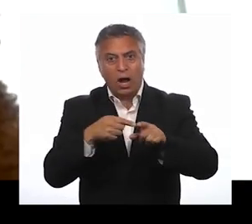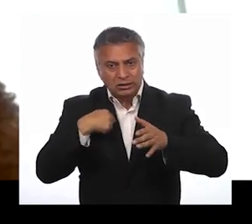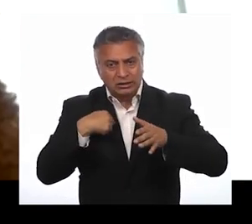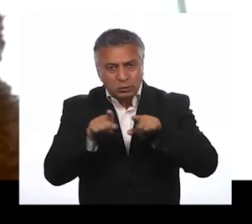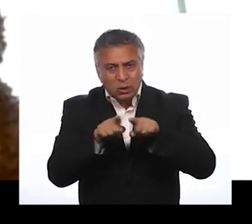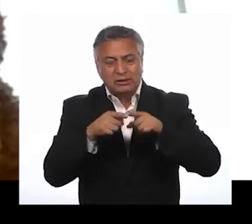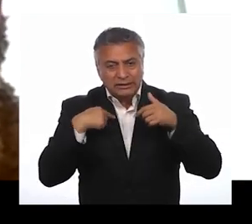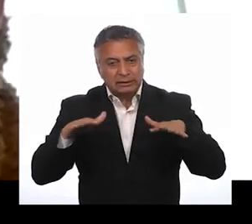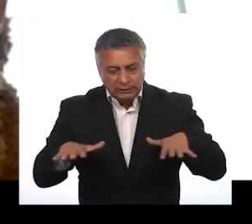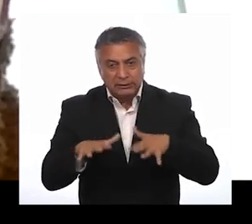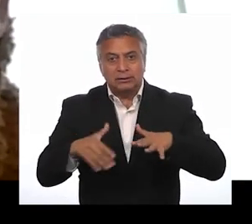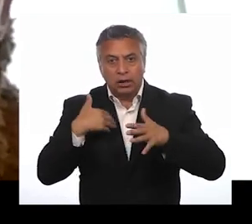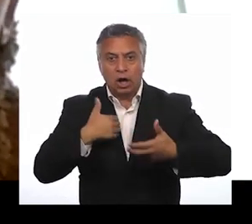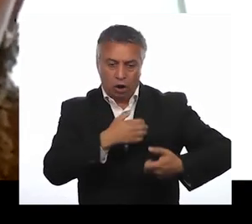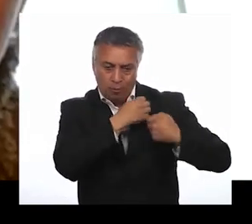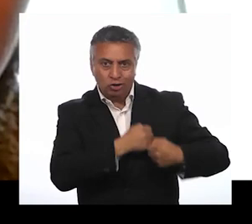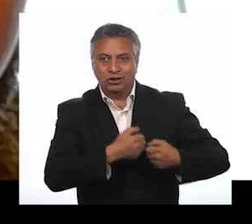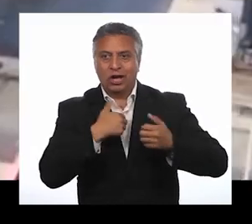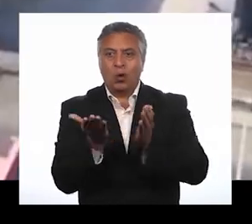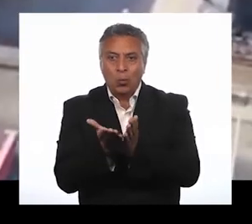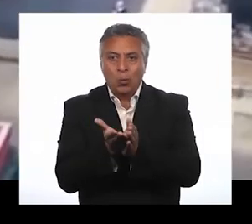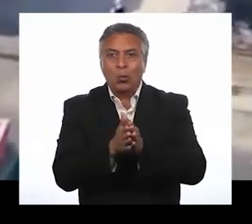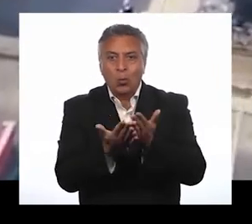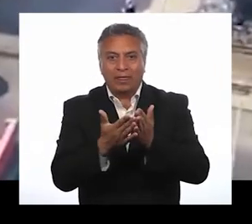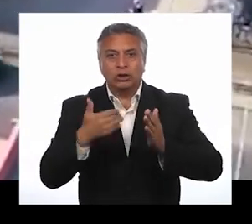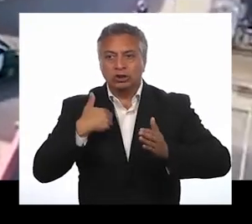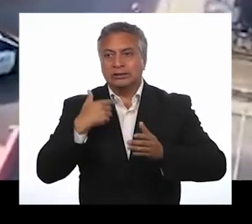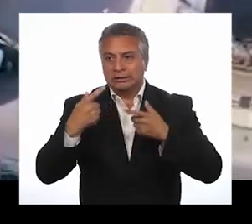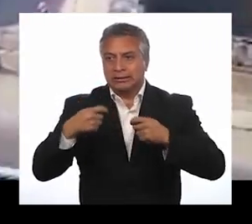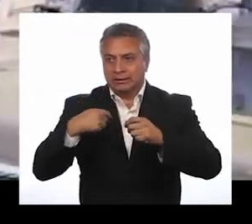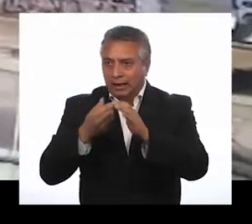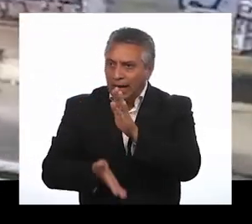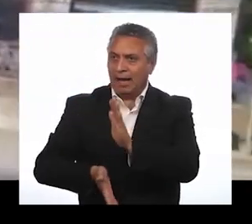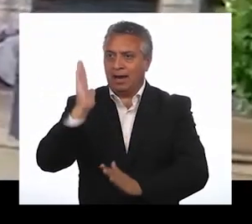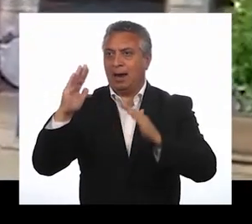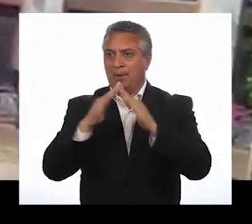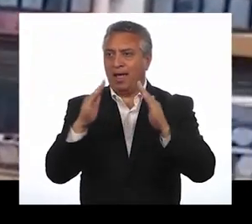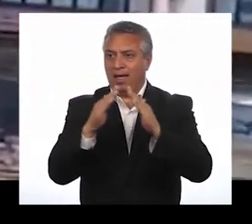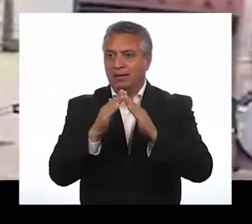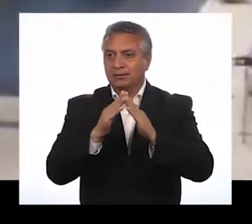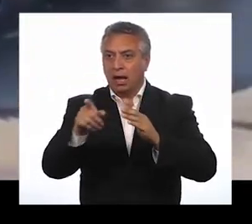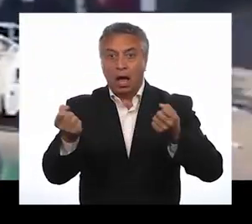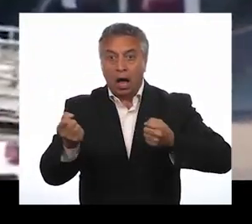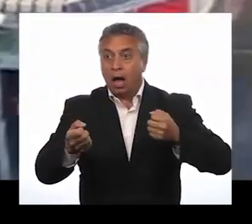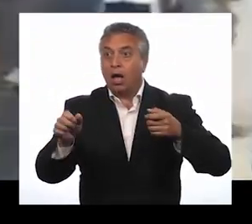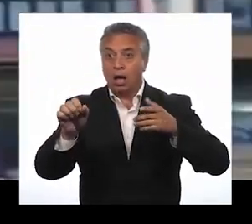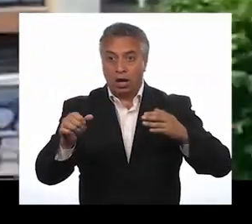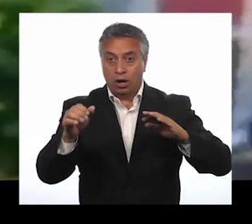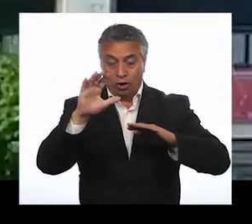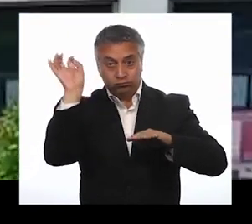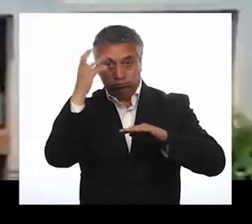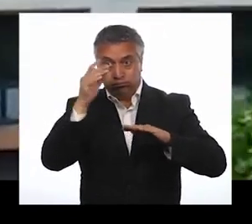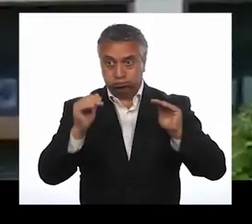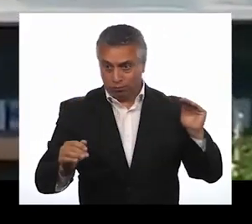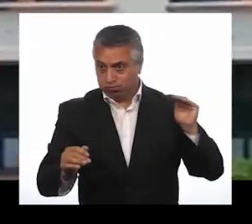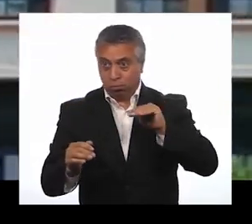intentando irme a la casa, iba a mi mochila, a mis cuadernos. En ese momento me encerraron entre dos patrullas. Yo una por delante